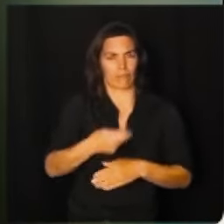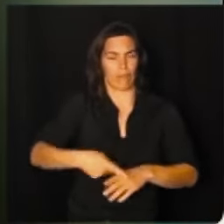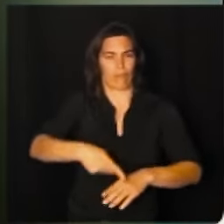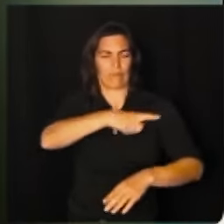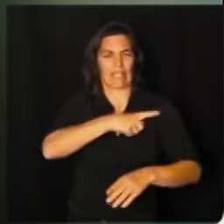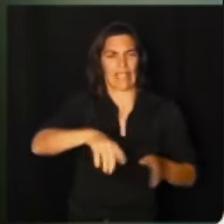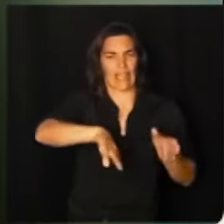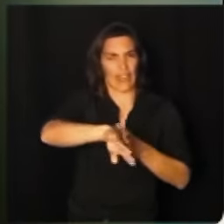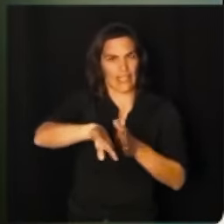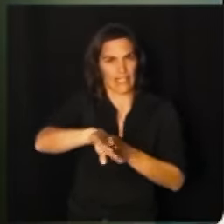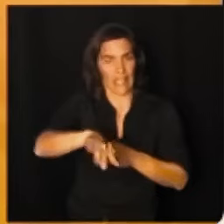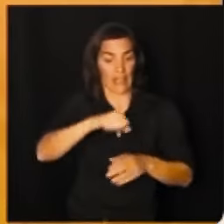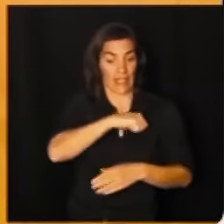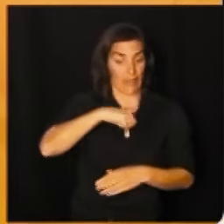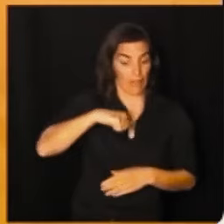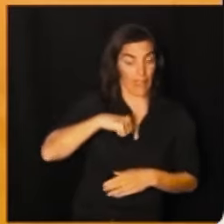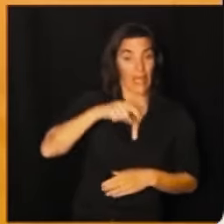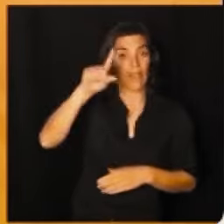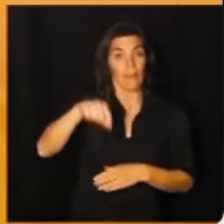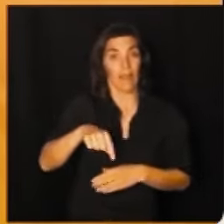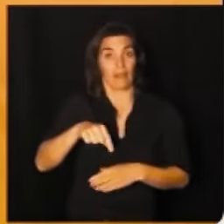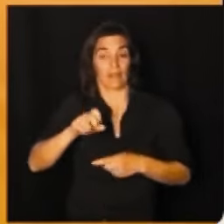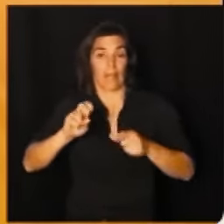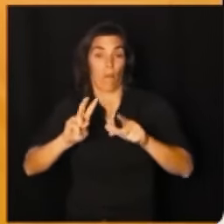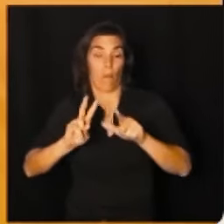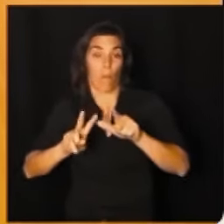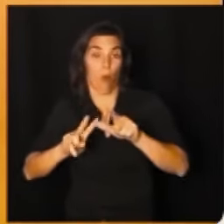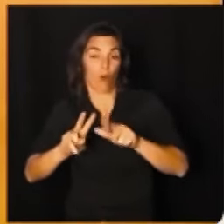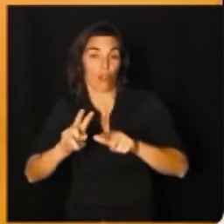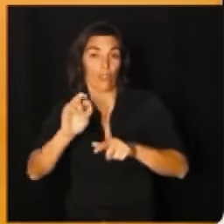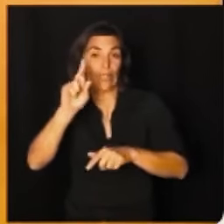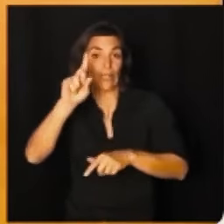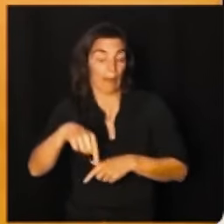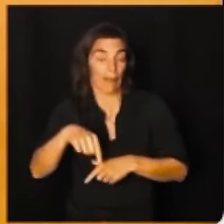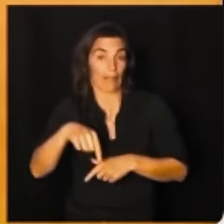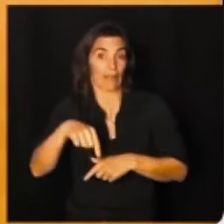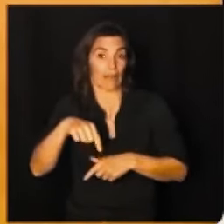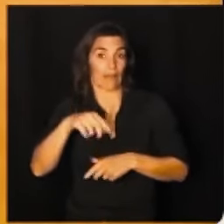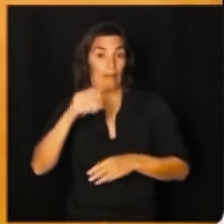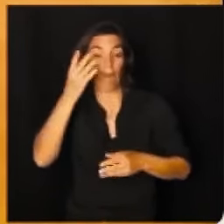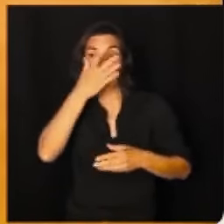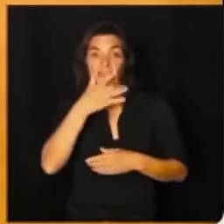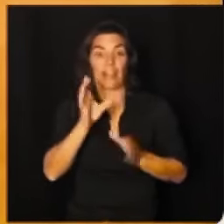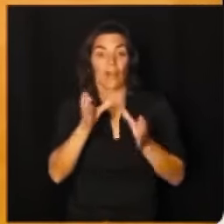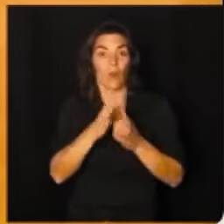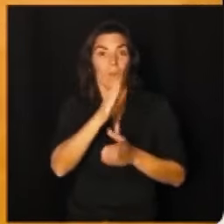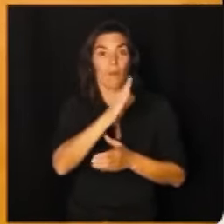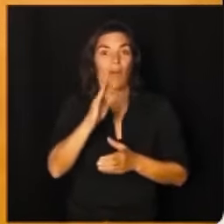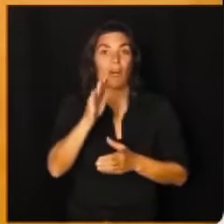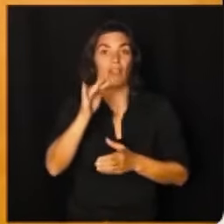independentista, la ultraderecha españolista de Vox, y visto lo visto y oído lo oído, también el Partido Popular de